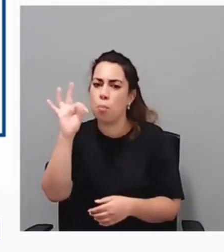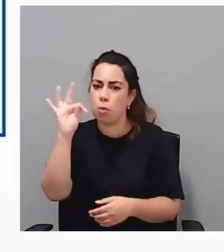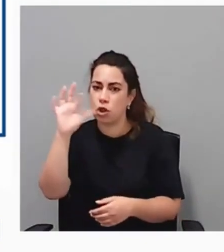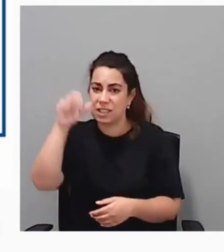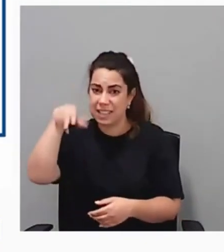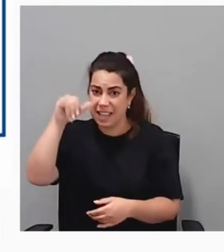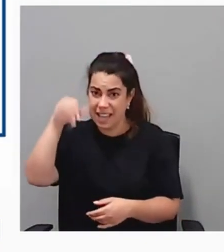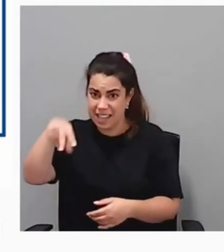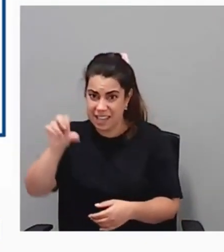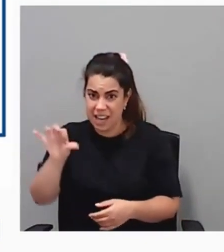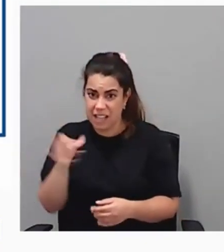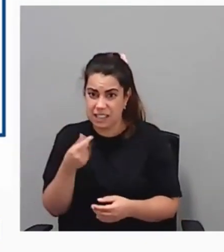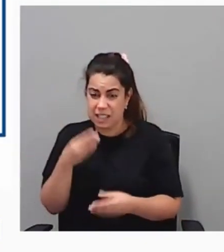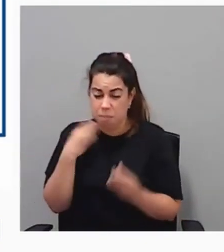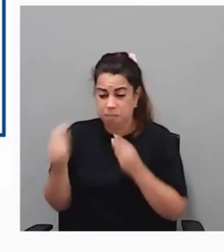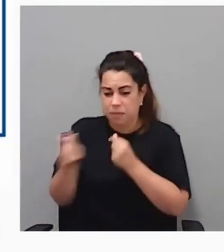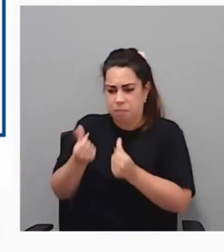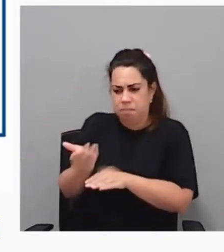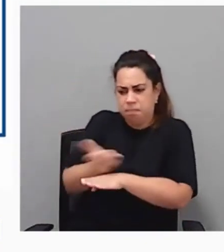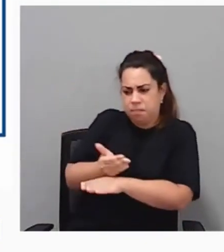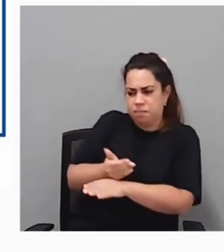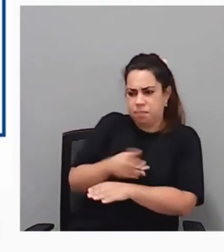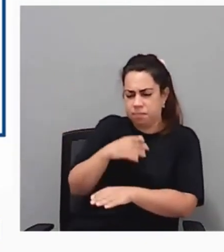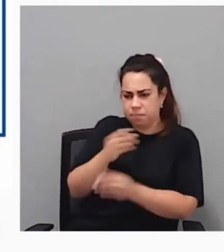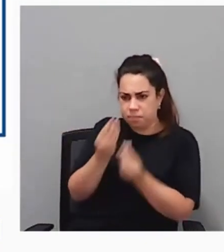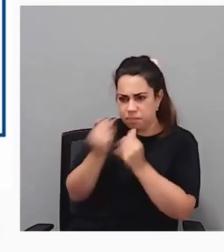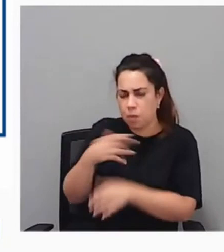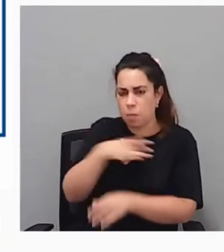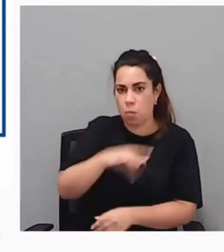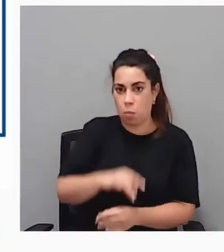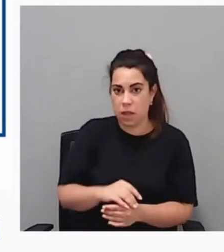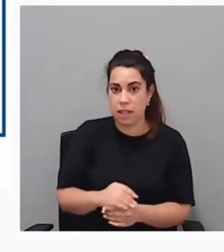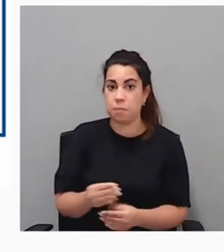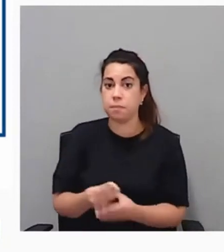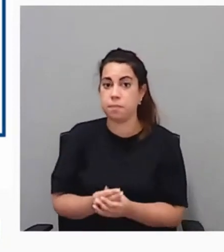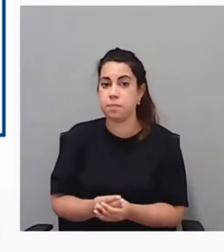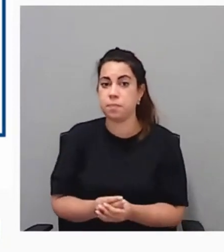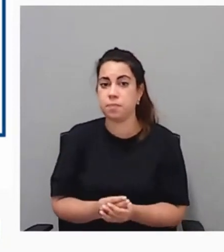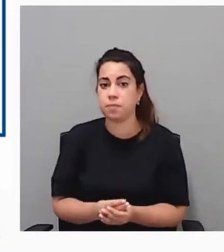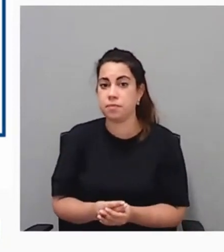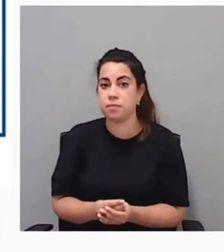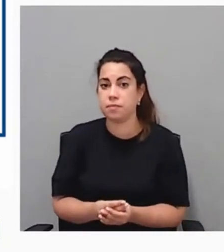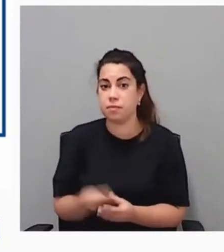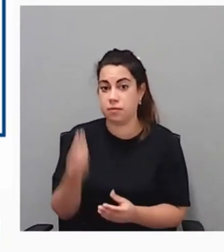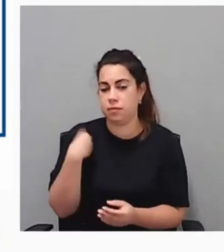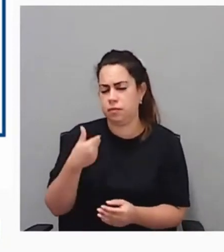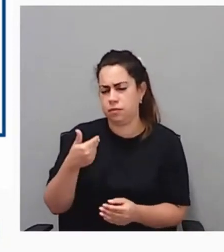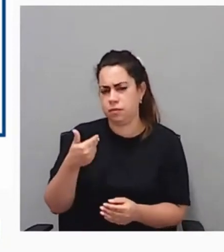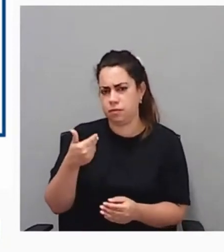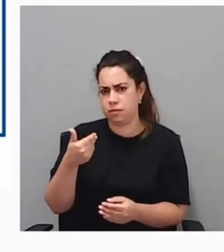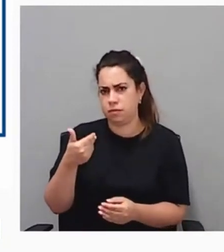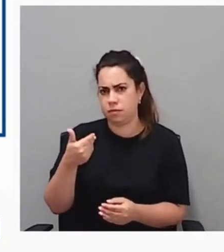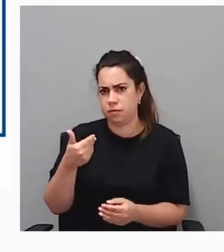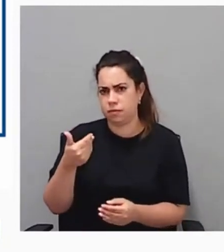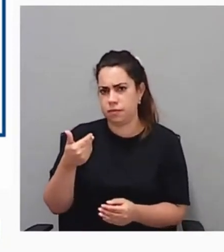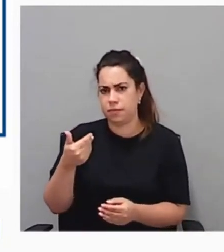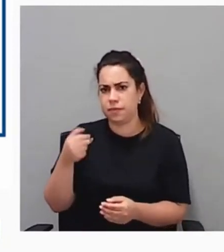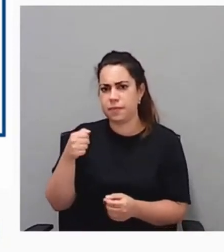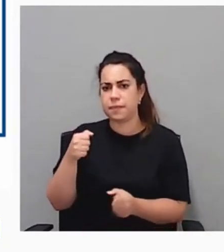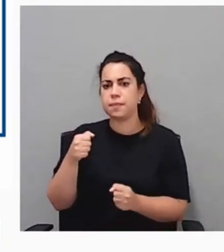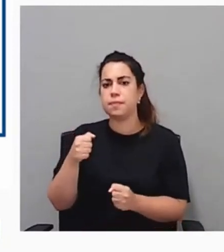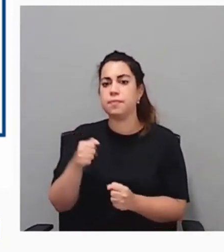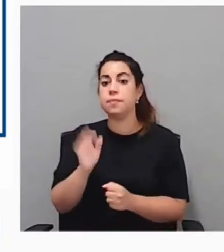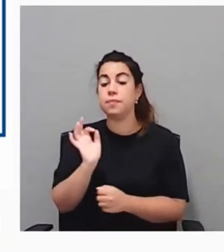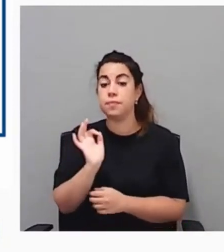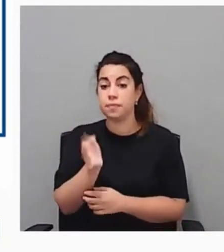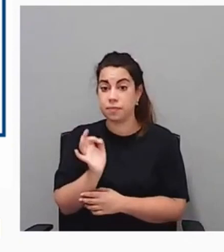a esta historia después de mucha gente, incluido David Baker, que ya podía predecir las proteínas en 2016, pero sí es verdad